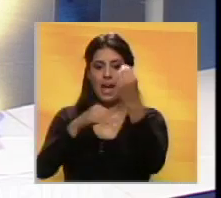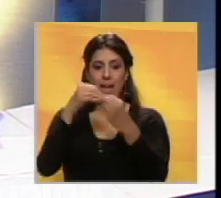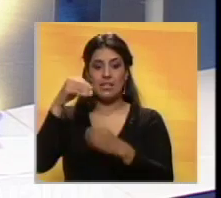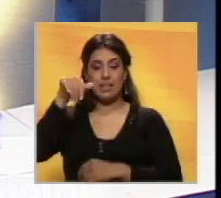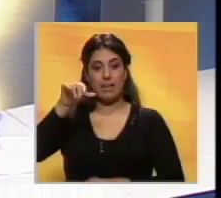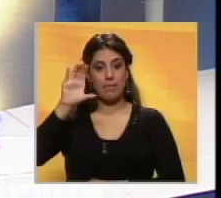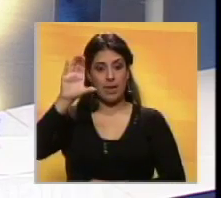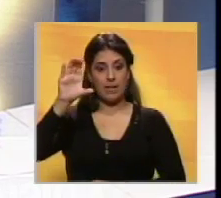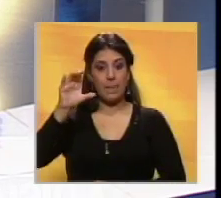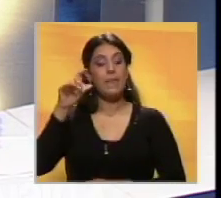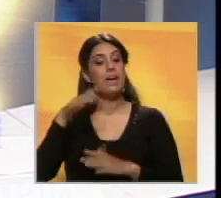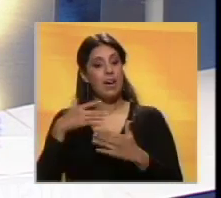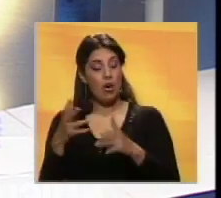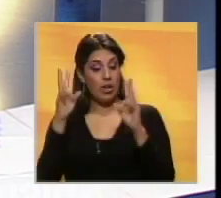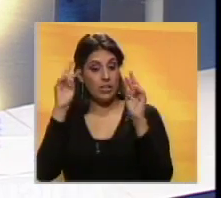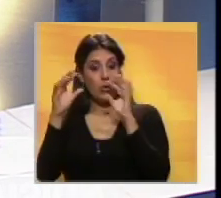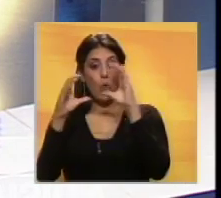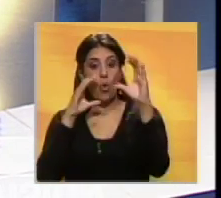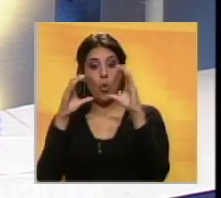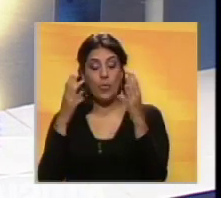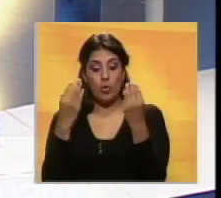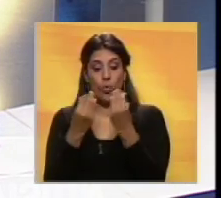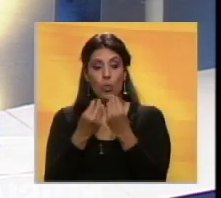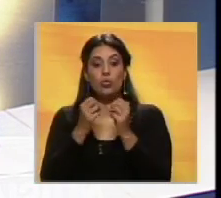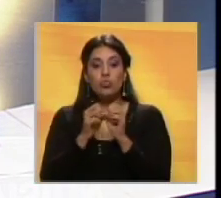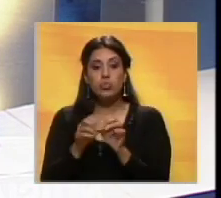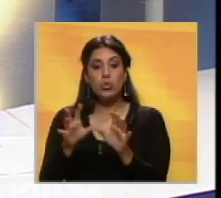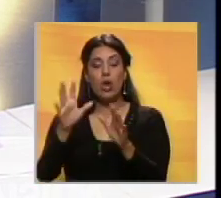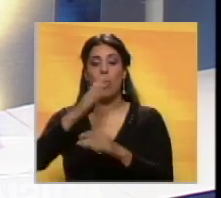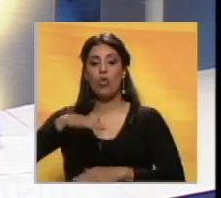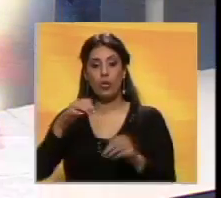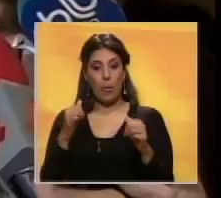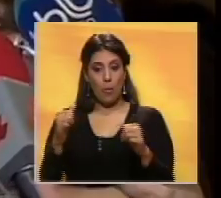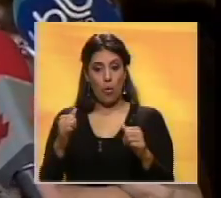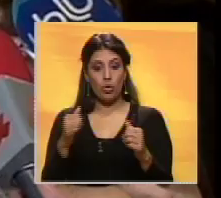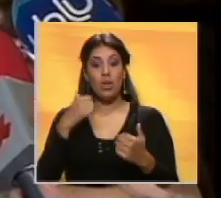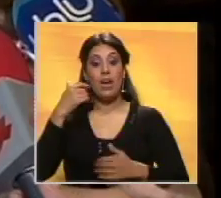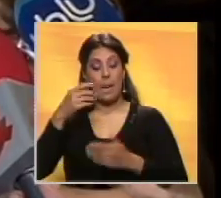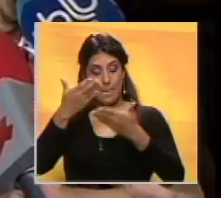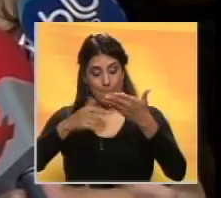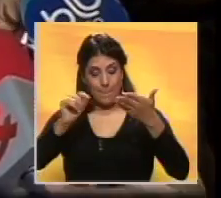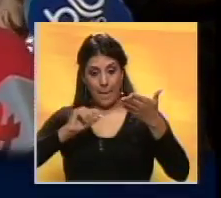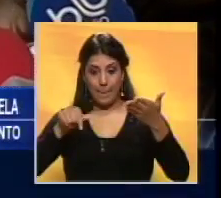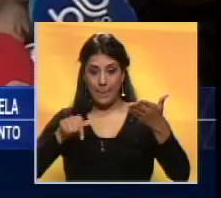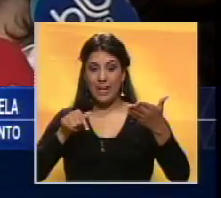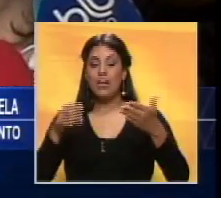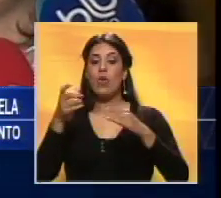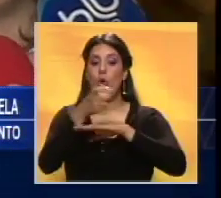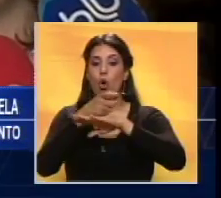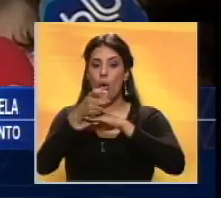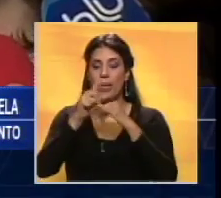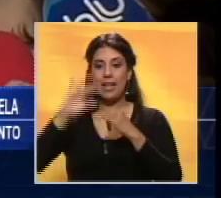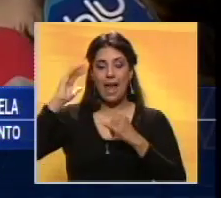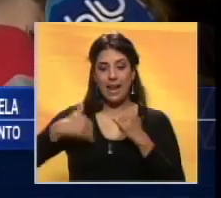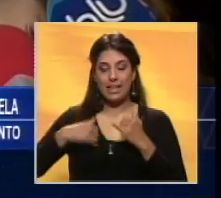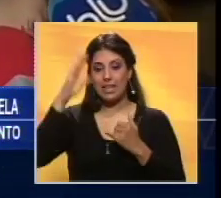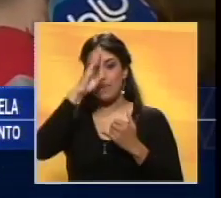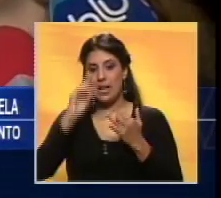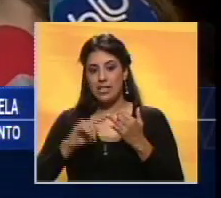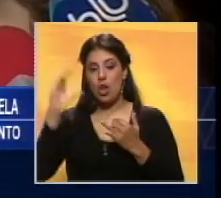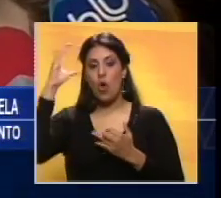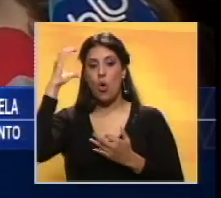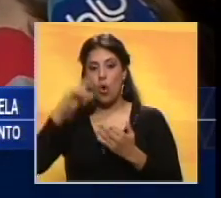registradas en el país. Esto según un comunicado conjunto difundido en Bogotá. El documento está suscrito por los gobiernos de Argentina,